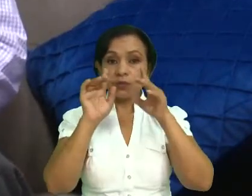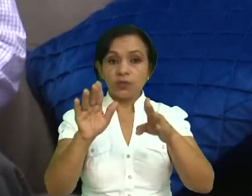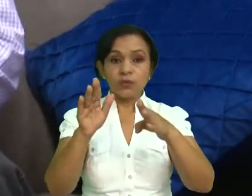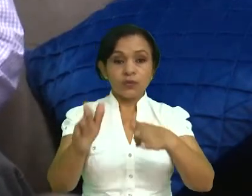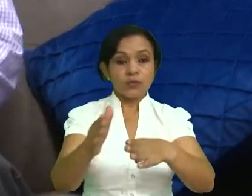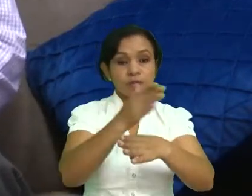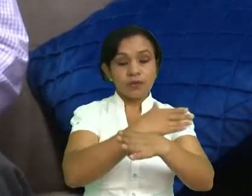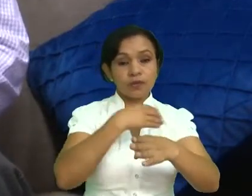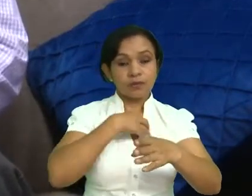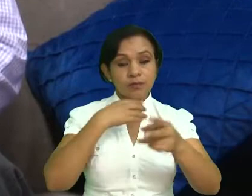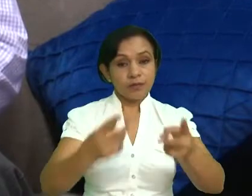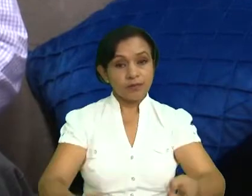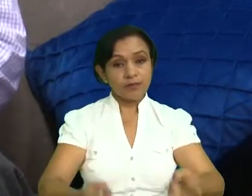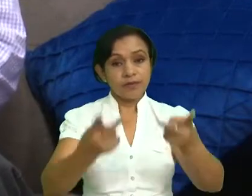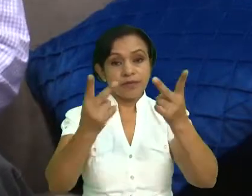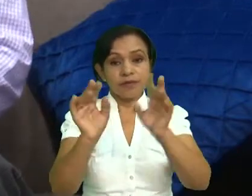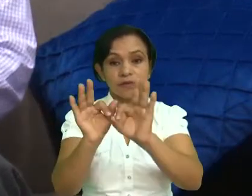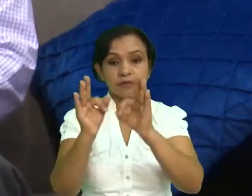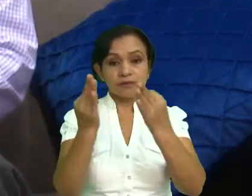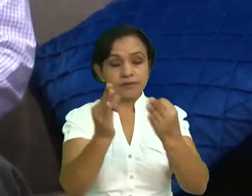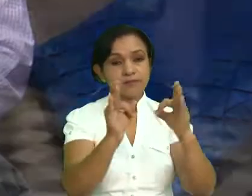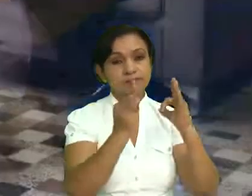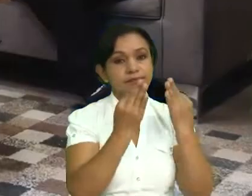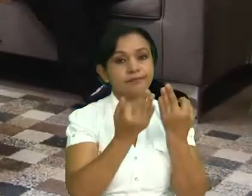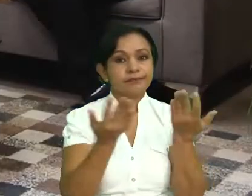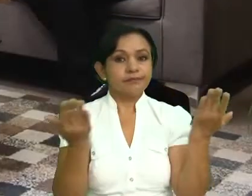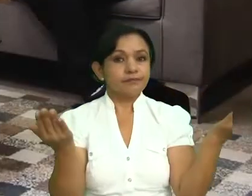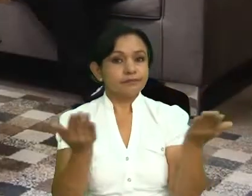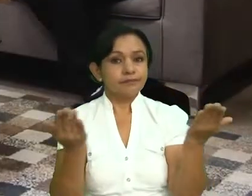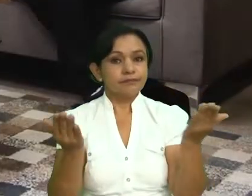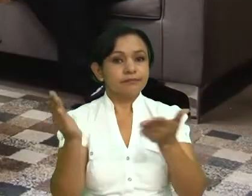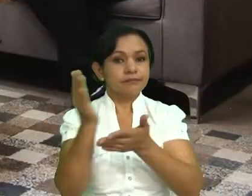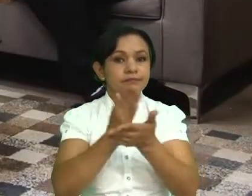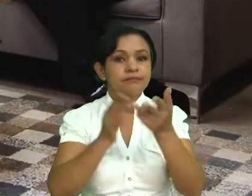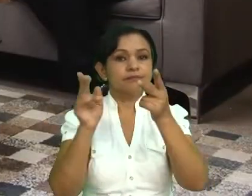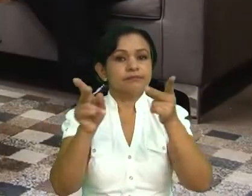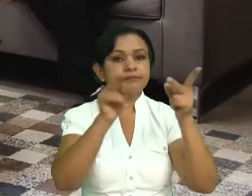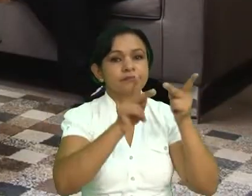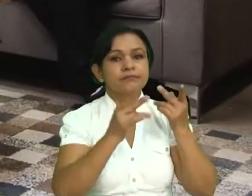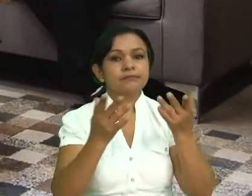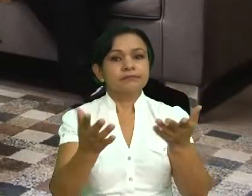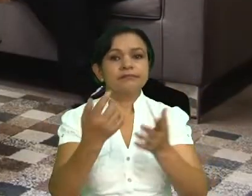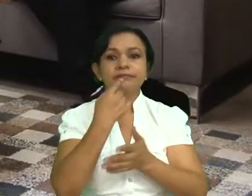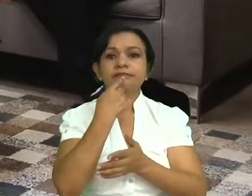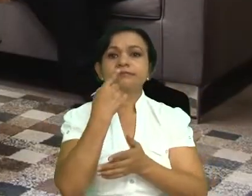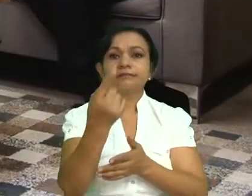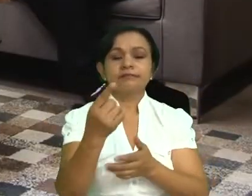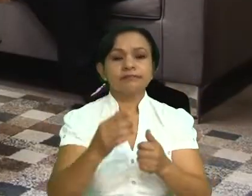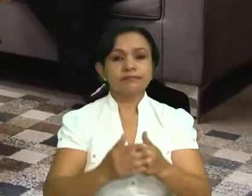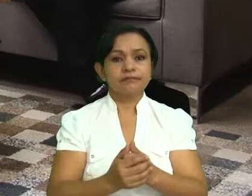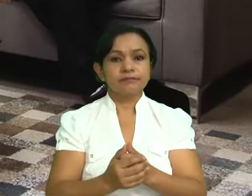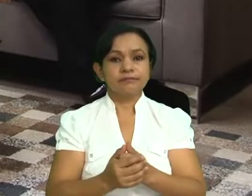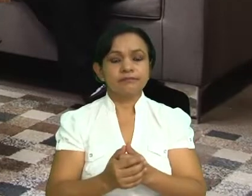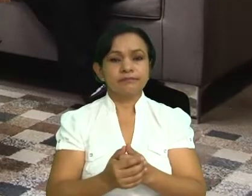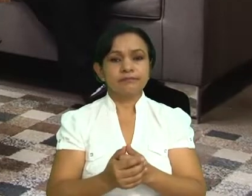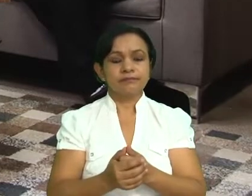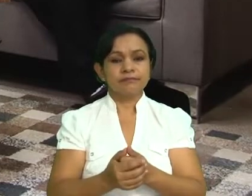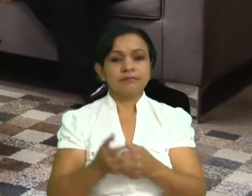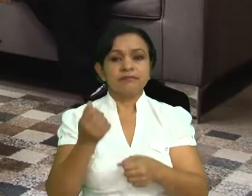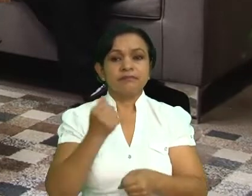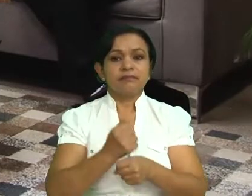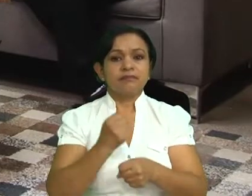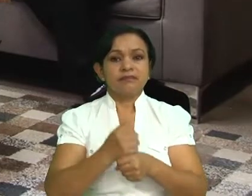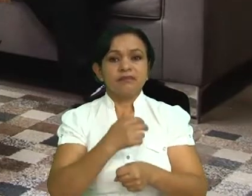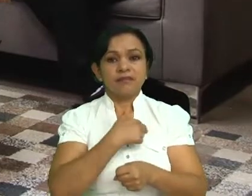de vida de la familia, porque únicamente de repente hay gente que quisiese solamente visibilizar el trabajo. Hay que hacer